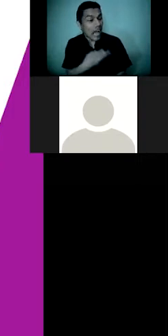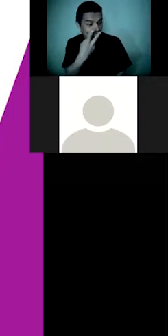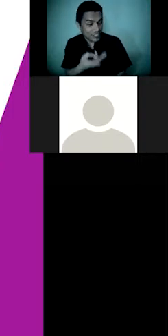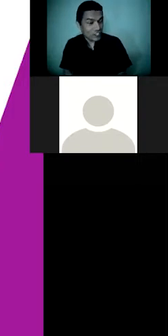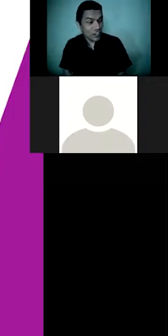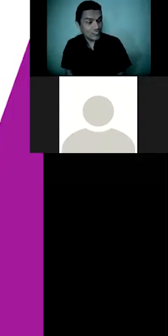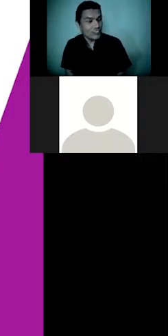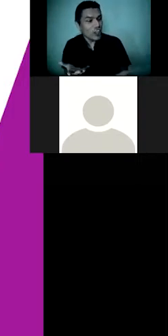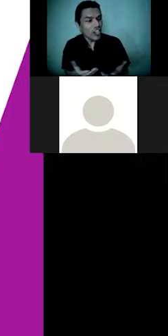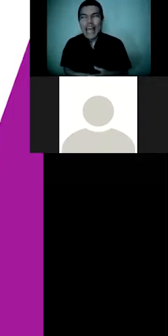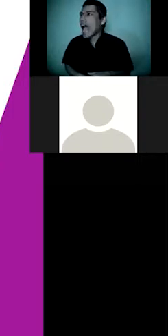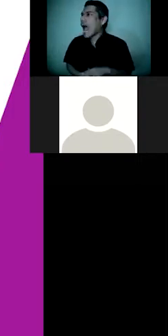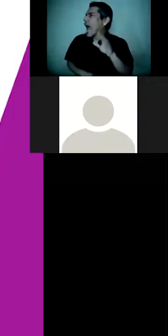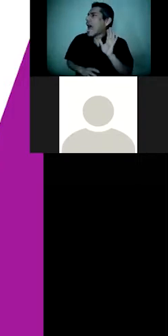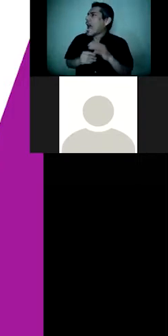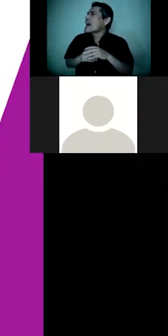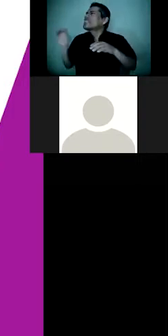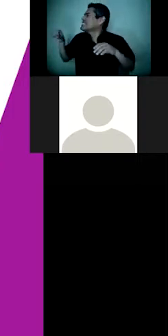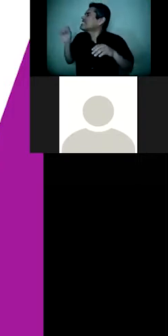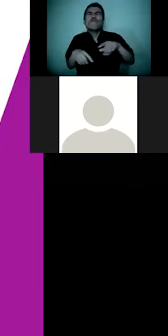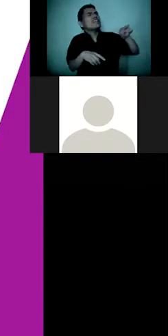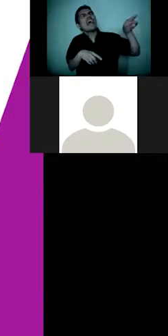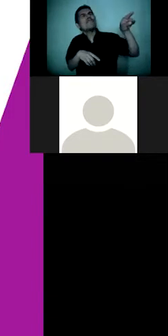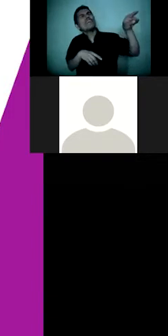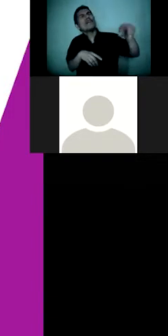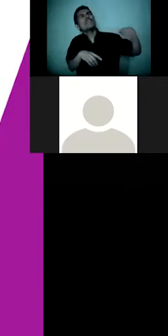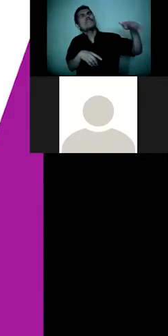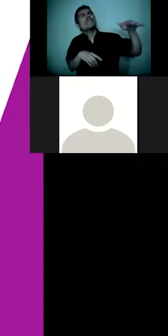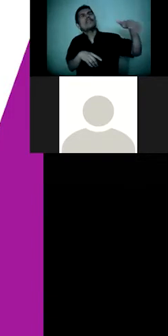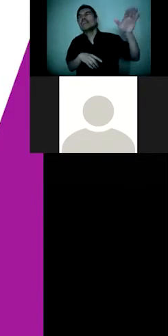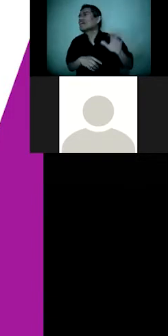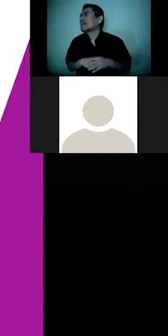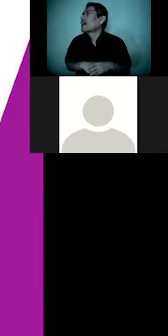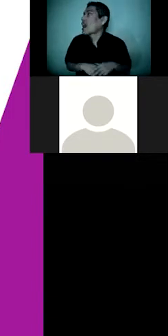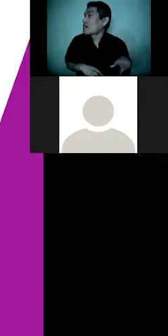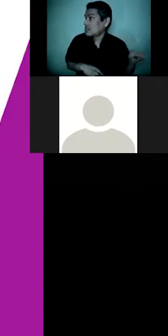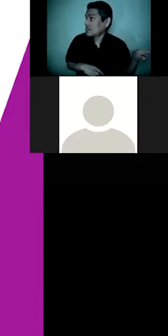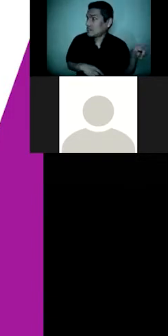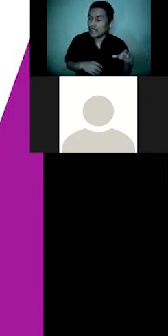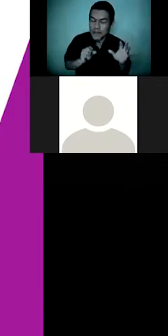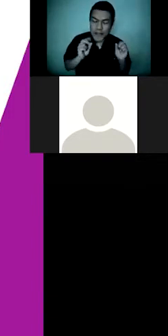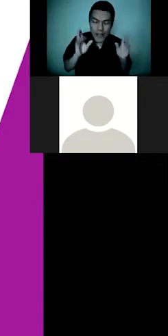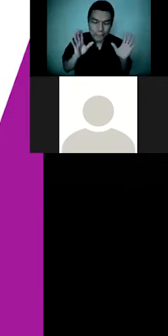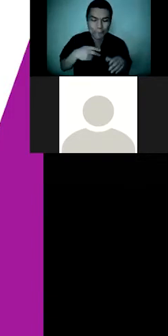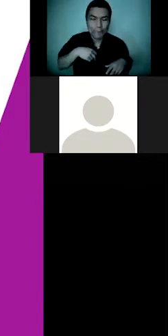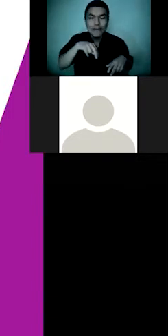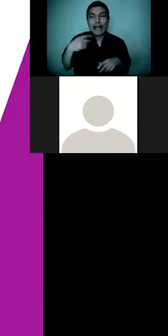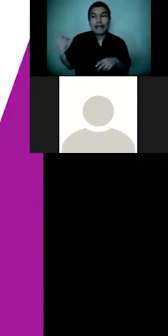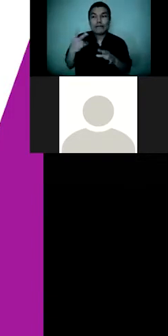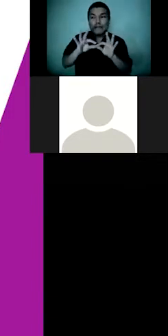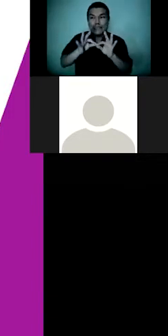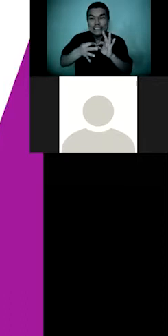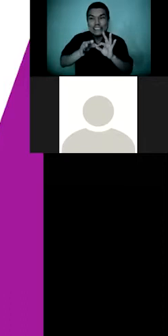Ok. ¿Has visto? ¿Dónde? Ah, sí, por allá, más allá. Más allá.